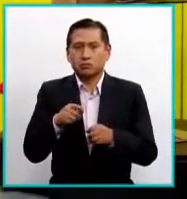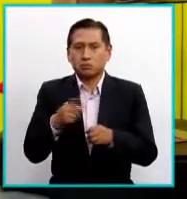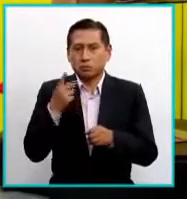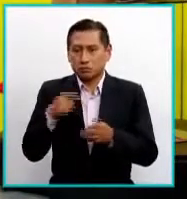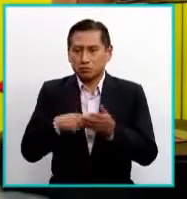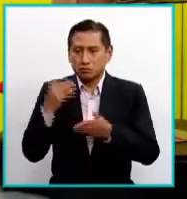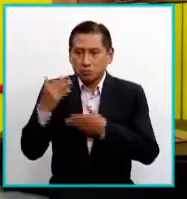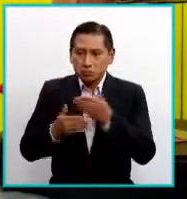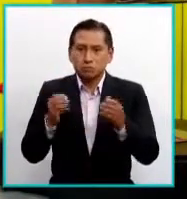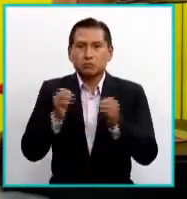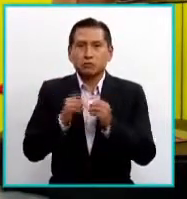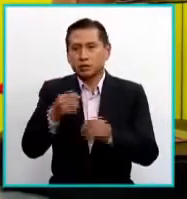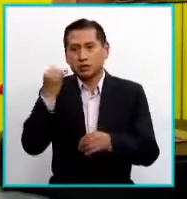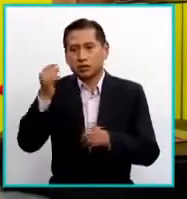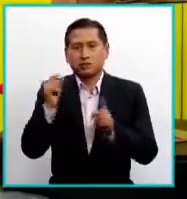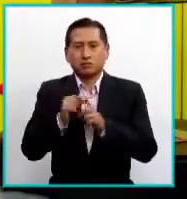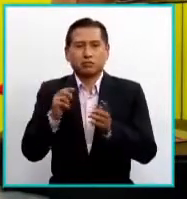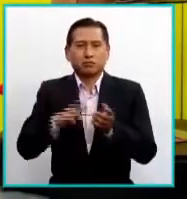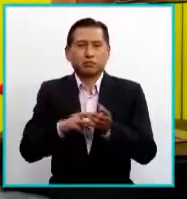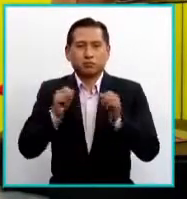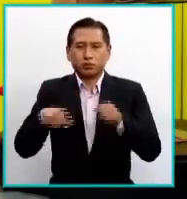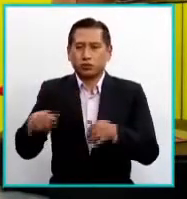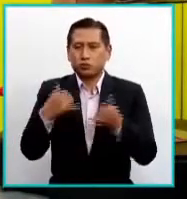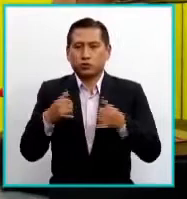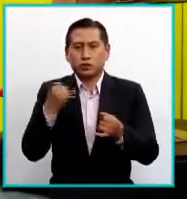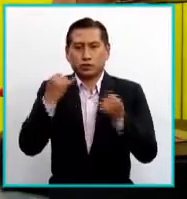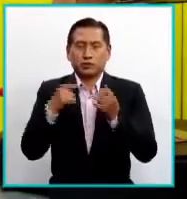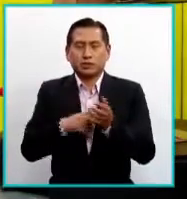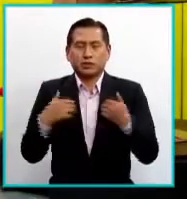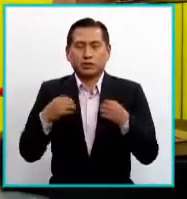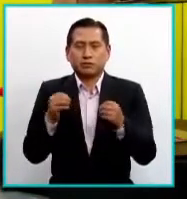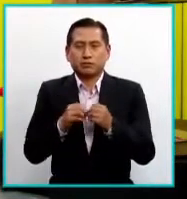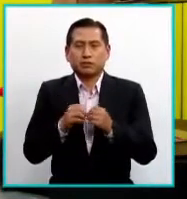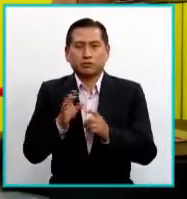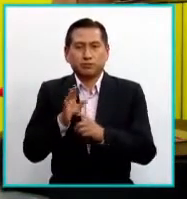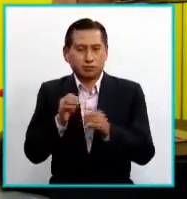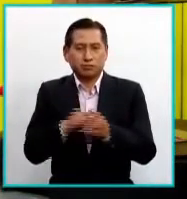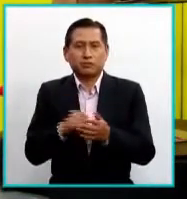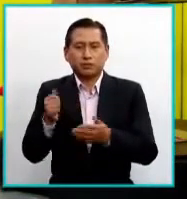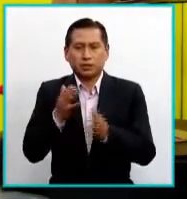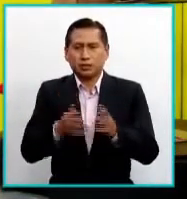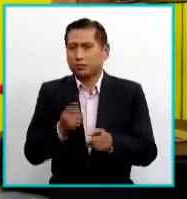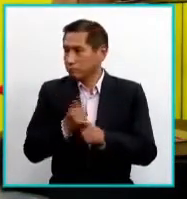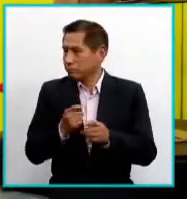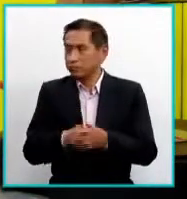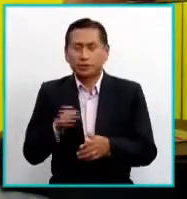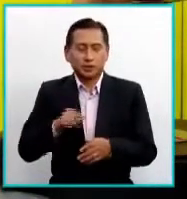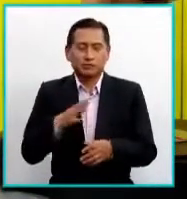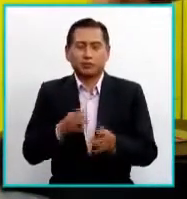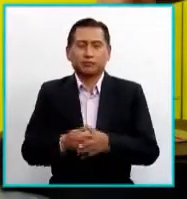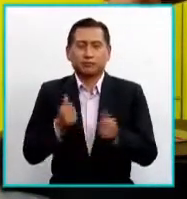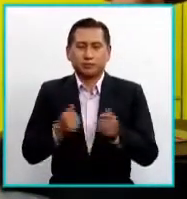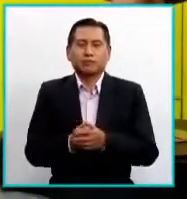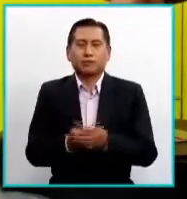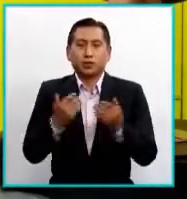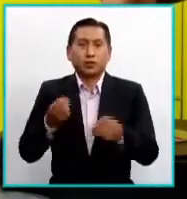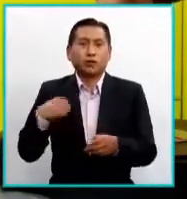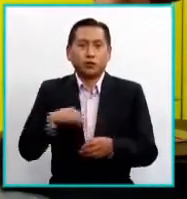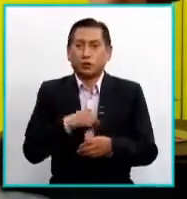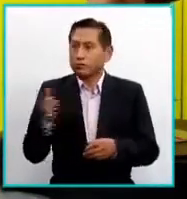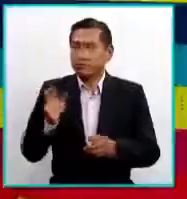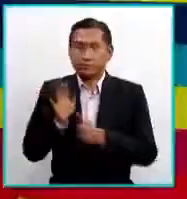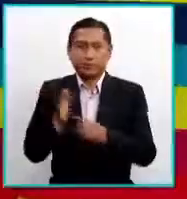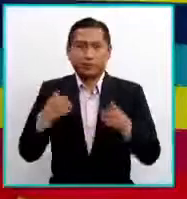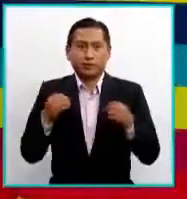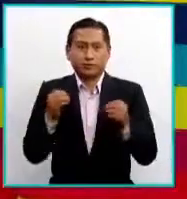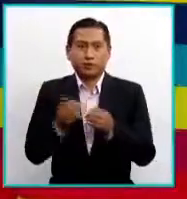ese recorrido que nos planteamos un poco para jugar con la información que nos puede brindar el artista. ¿Te parece? Maravilloso. Genial. Entonces, vamos a irnos con la